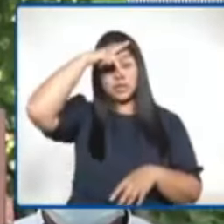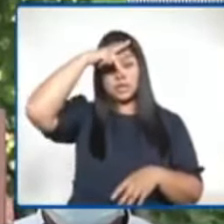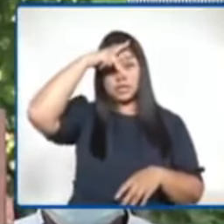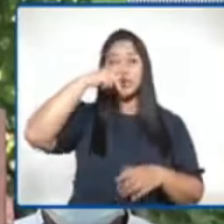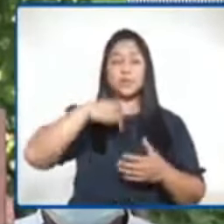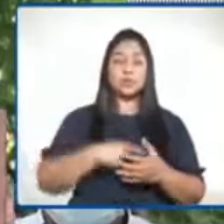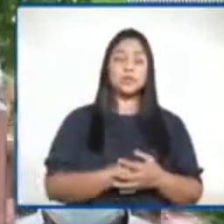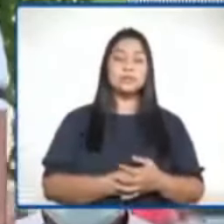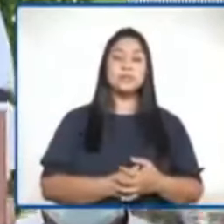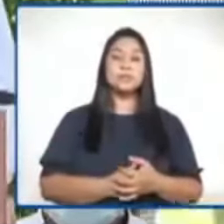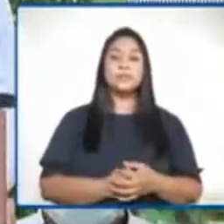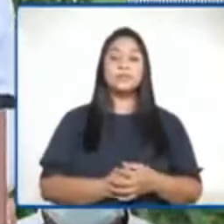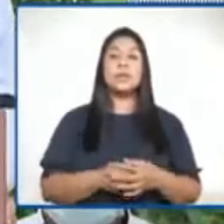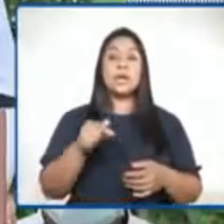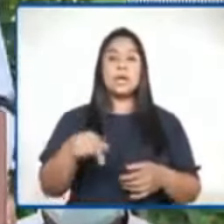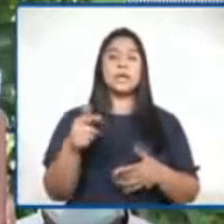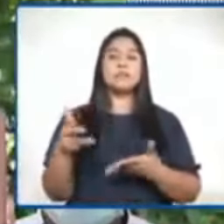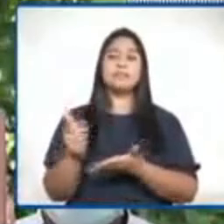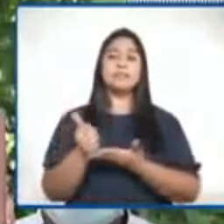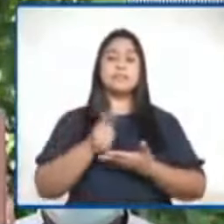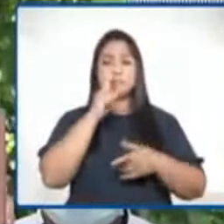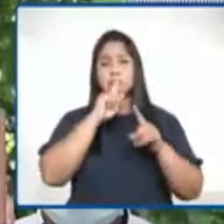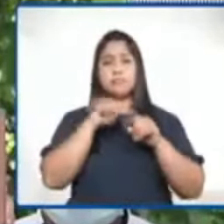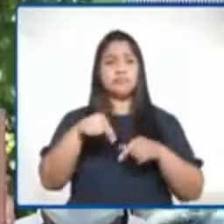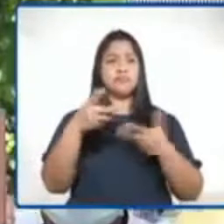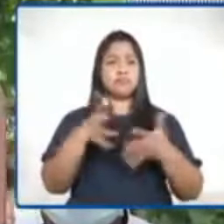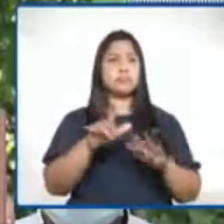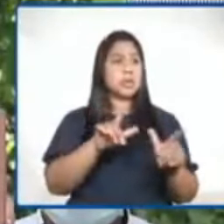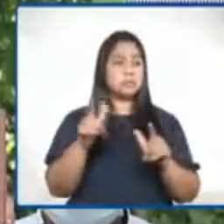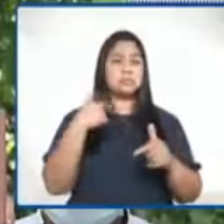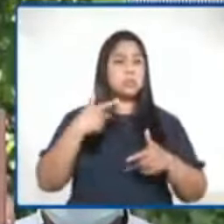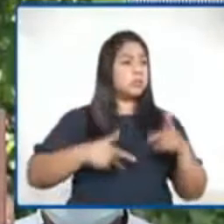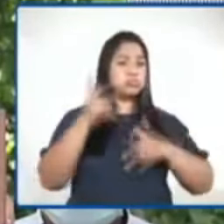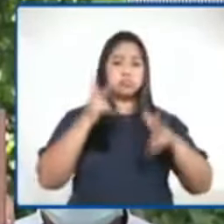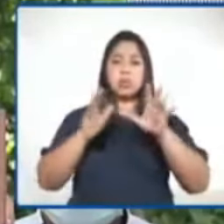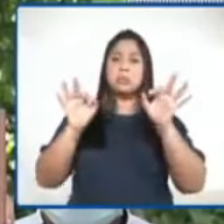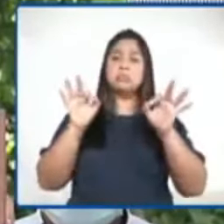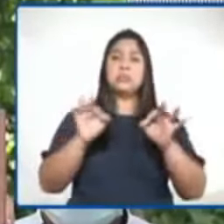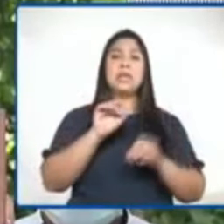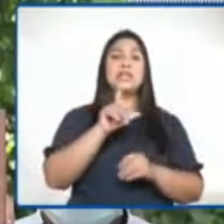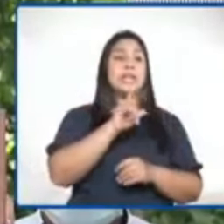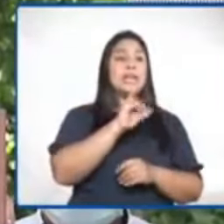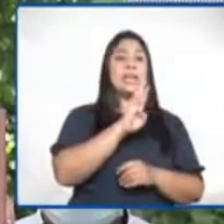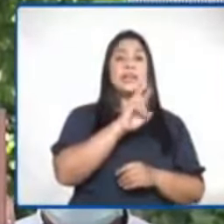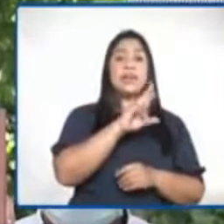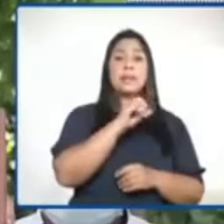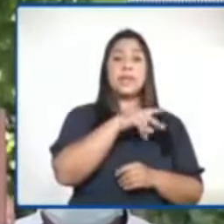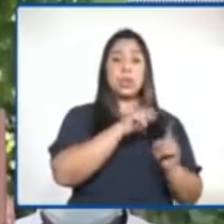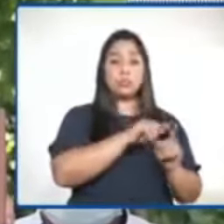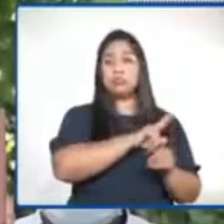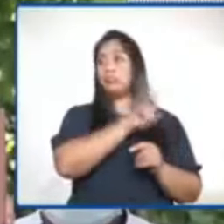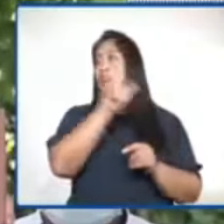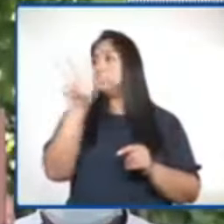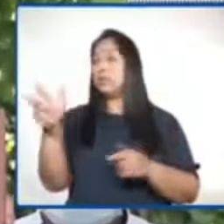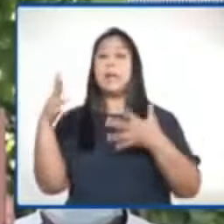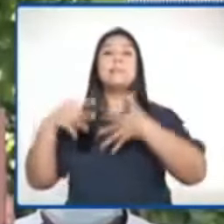31 kilómetros y nos permite ahora estar en buenas condiciones desde Libramiento hasta las playas de Zipacate, y vamos a